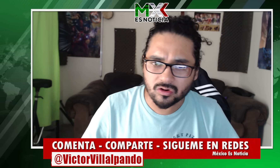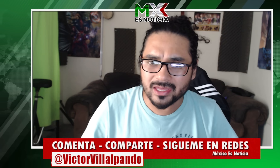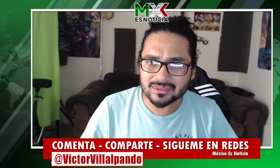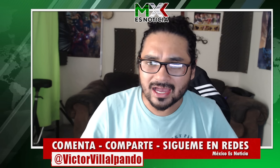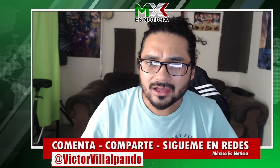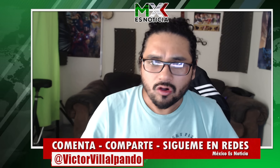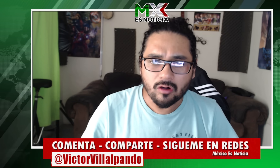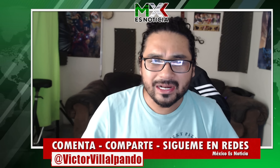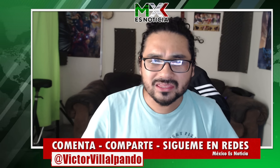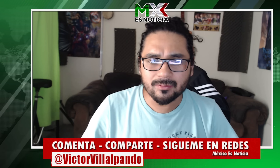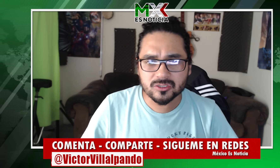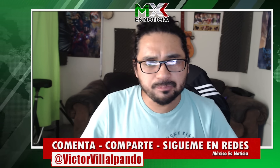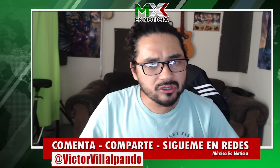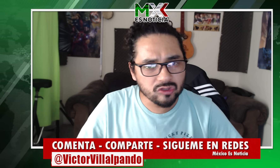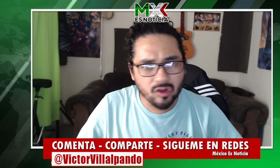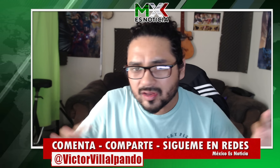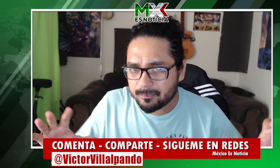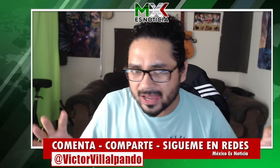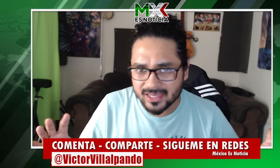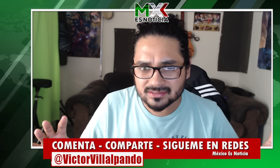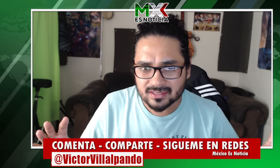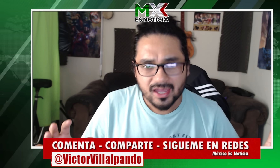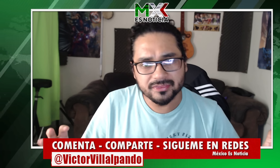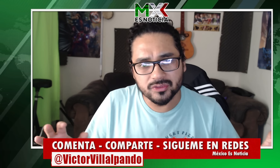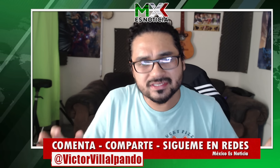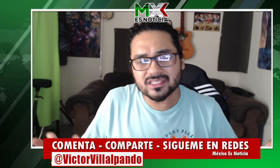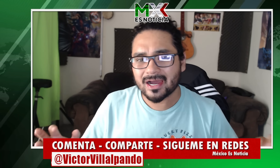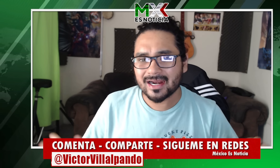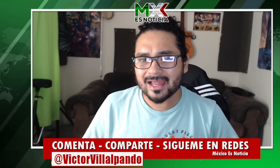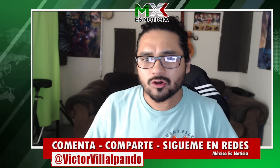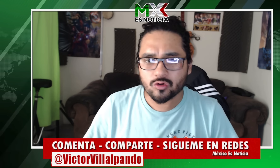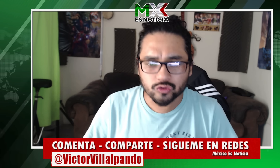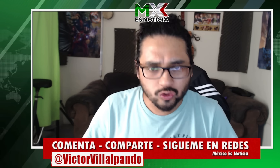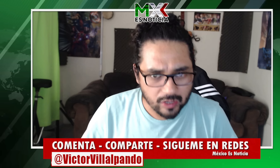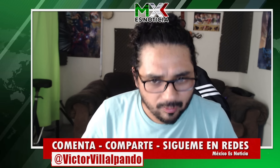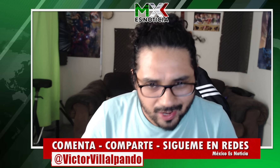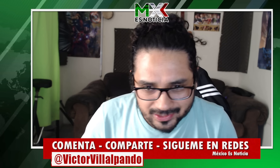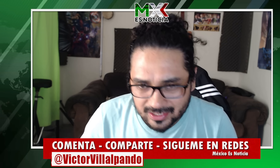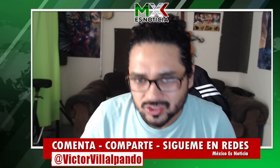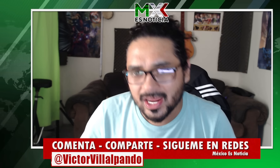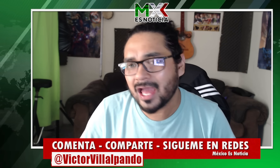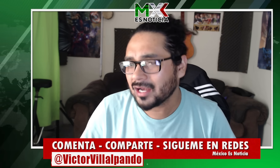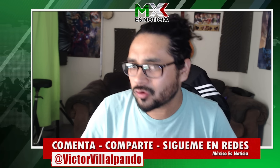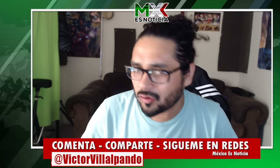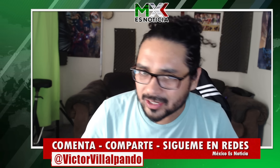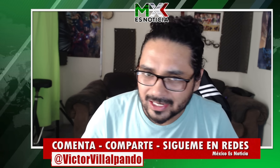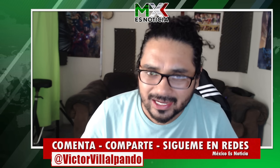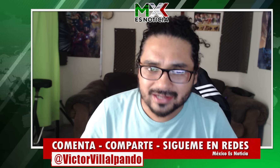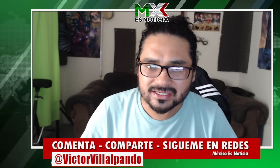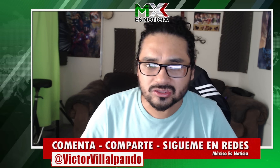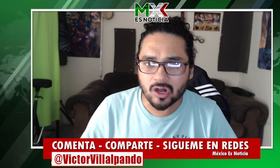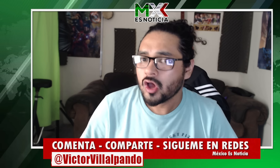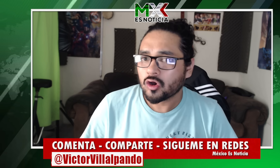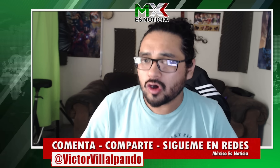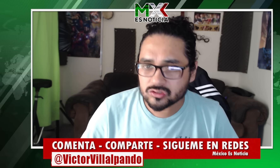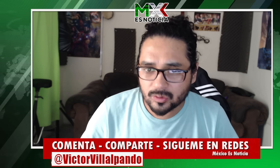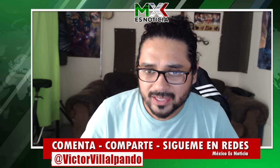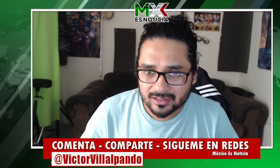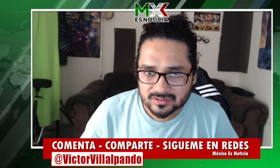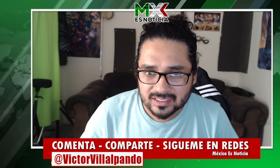según Comenta operativos por todo el país en donde se trabajará en conjunto con la guardia nacional con el ejército